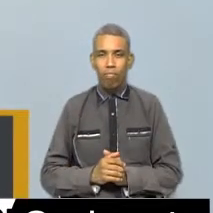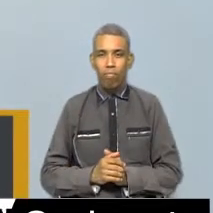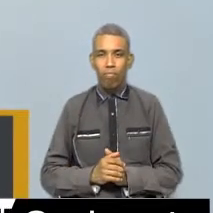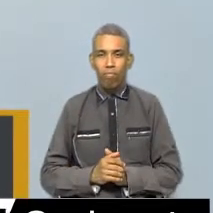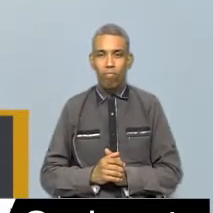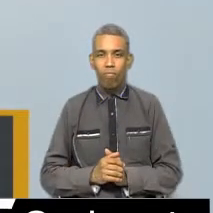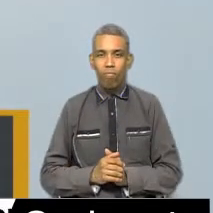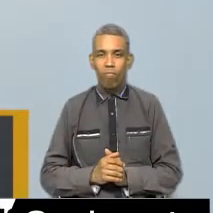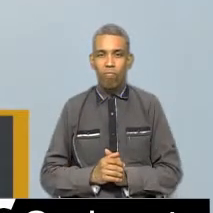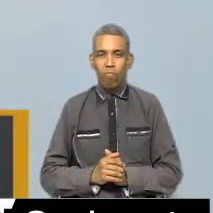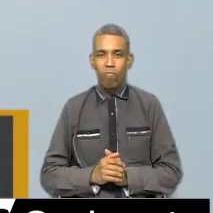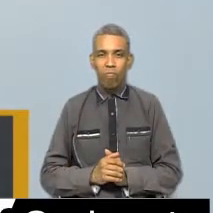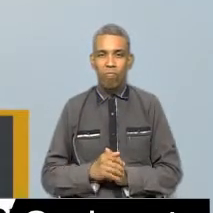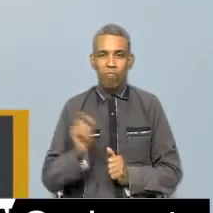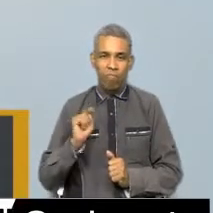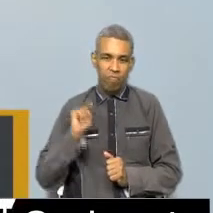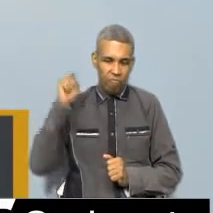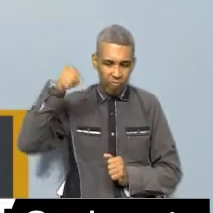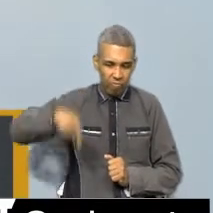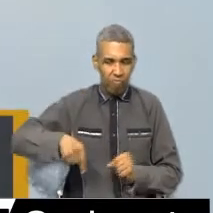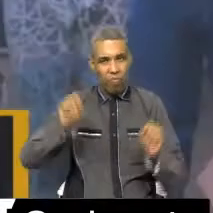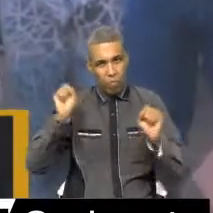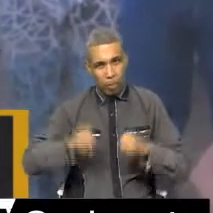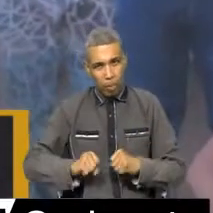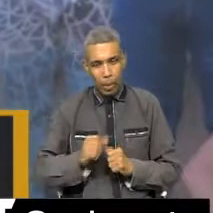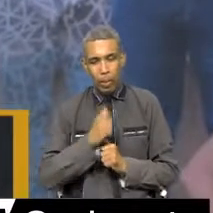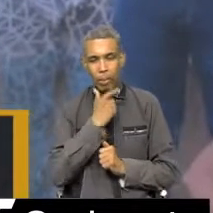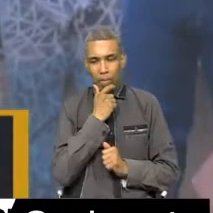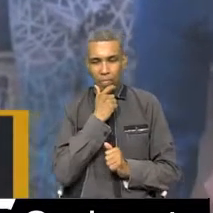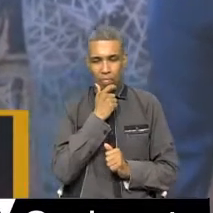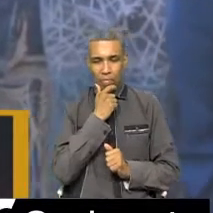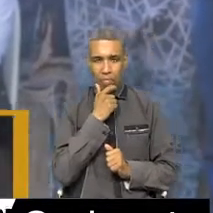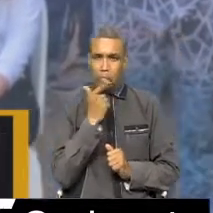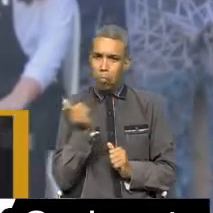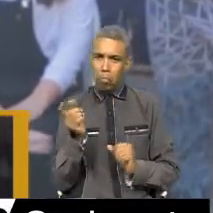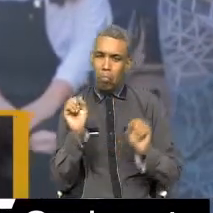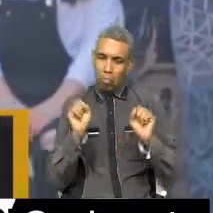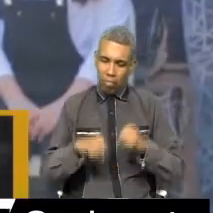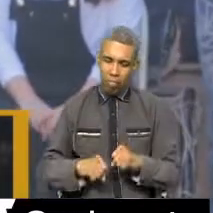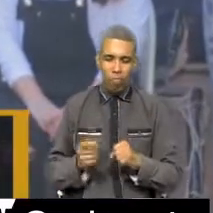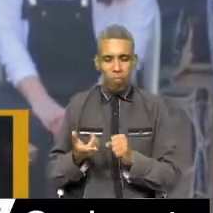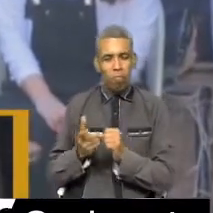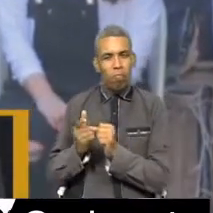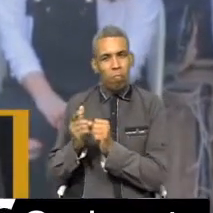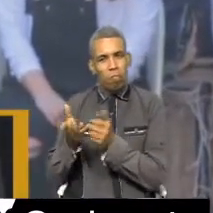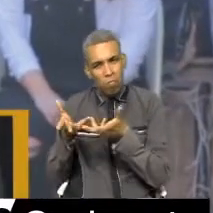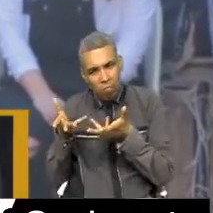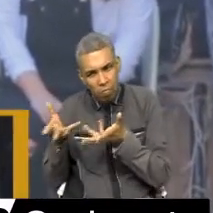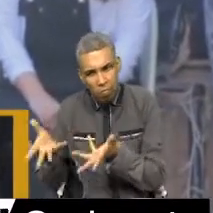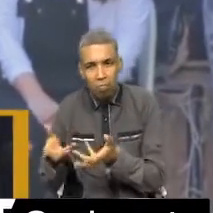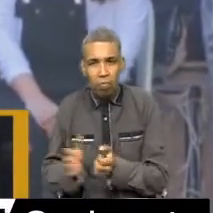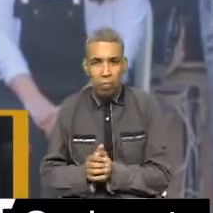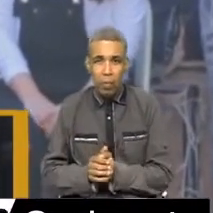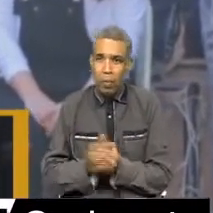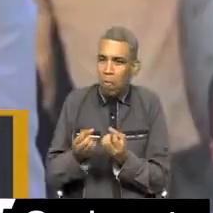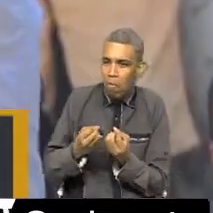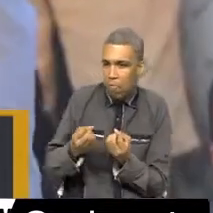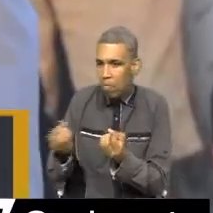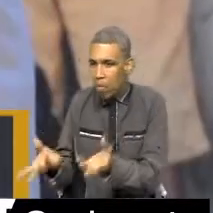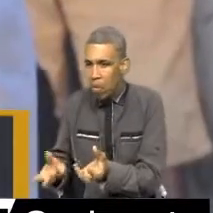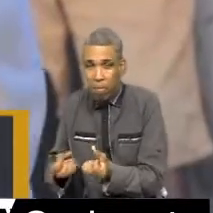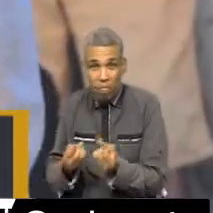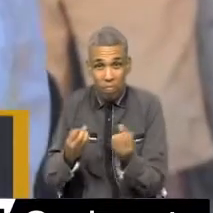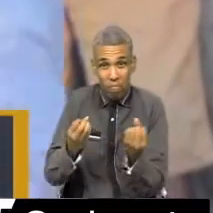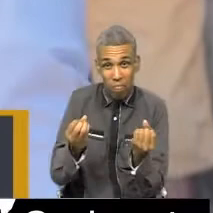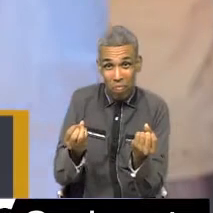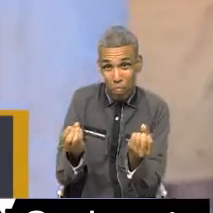de esperanza. No dudo en ningún momento que es un aporte que se hace genuino para que la sociedad, para que las personas,